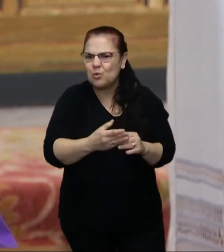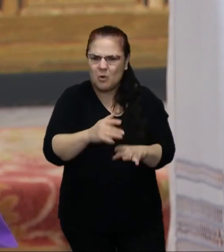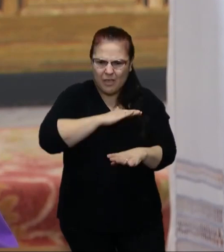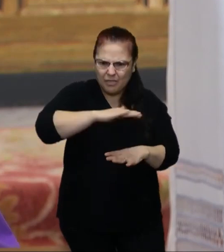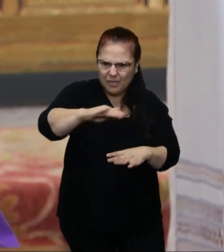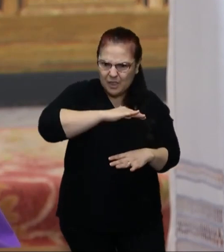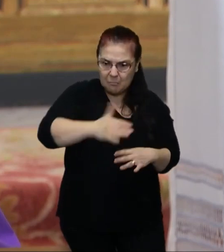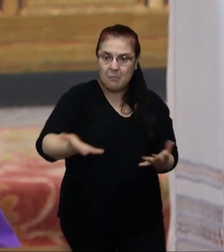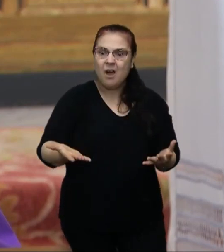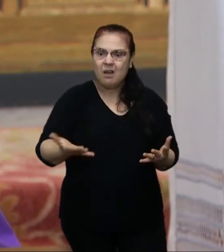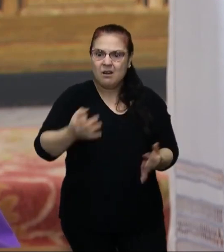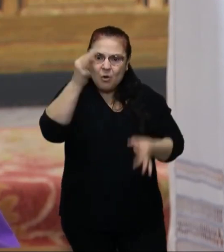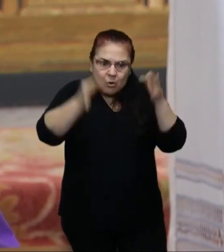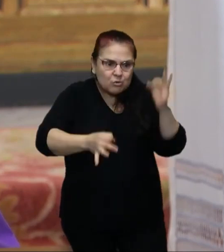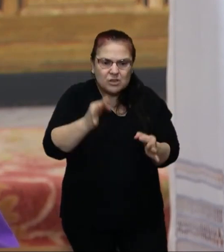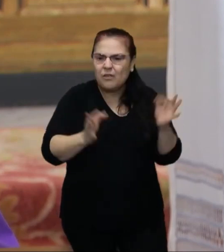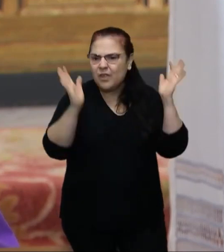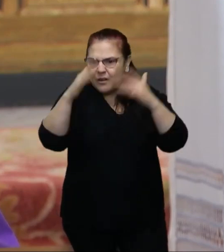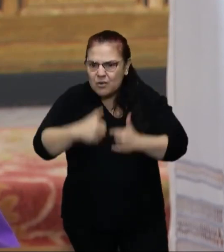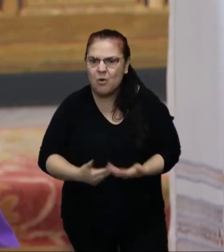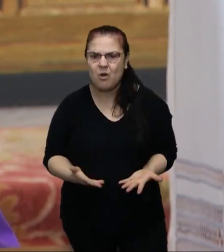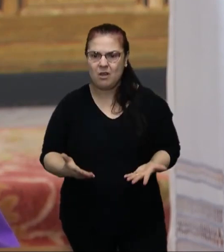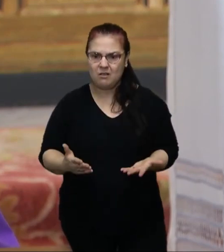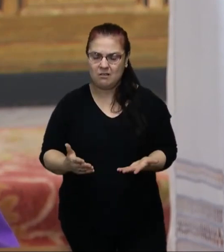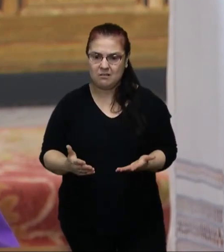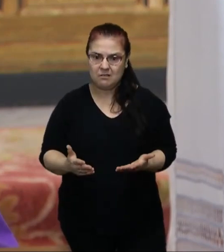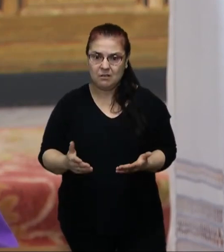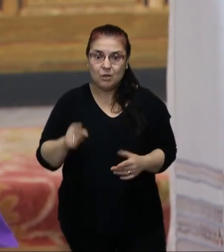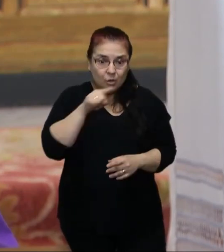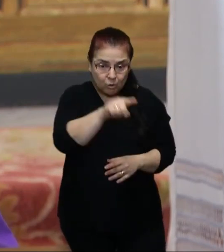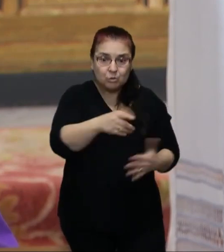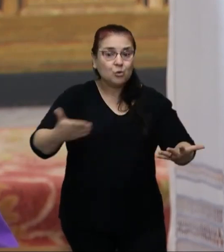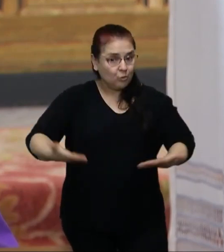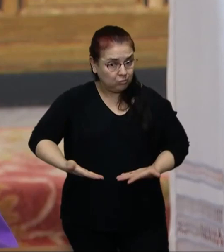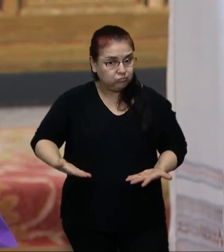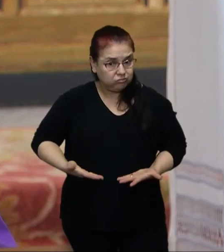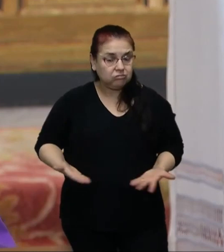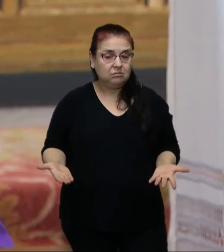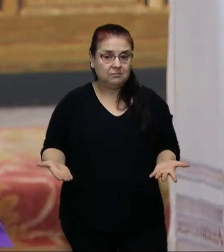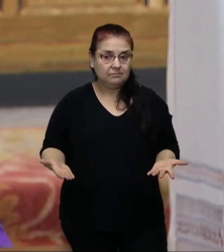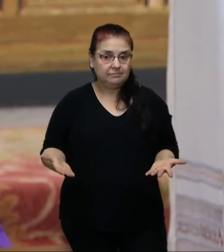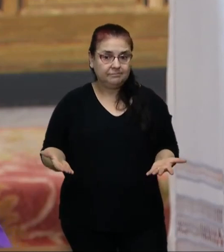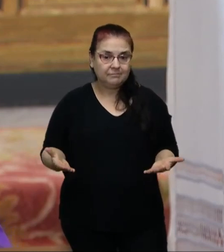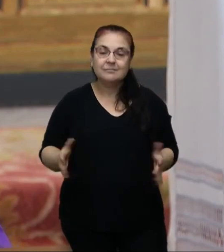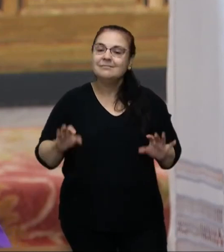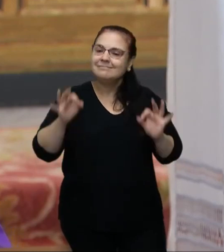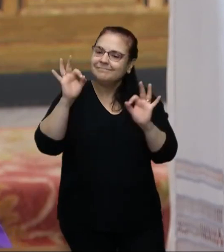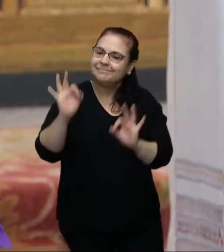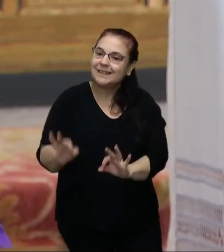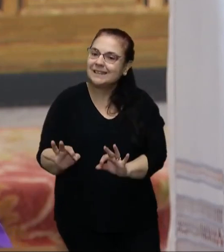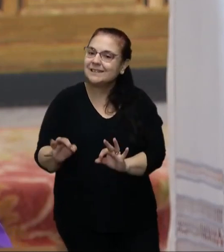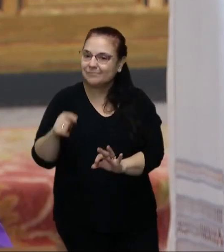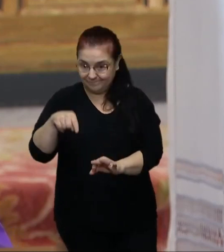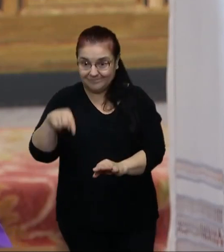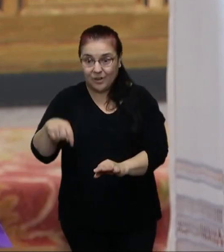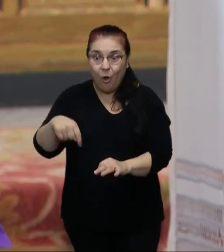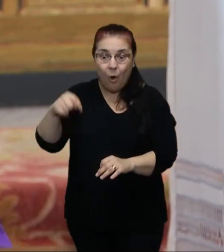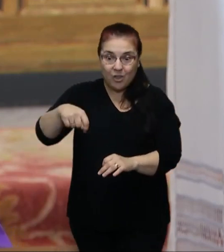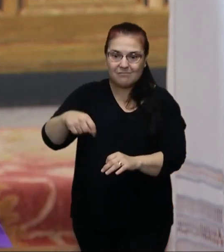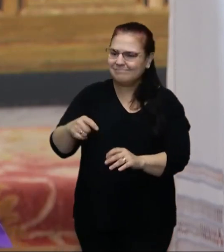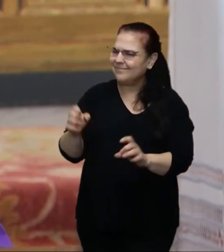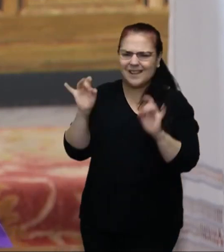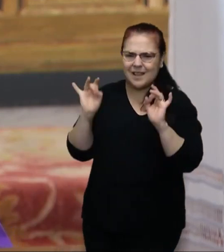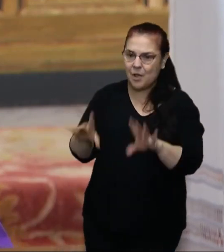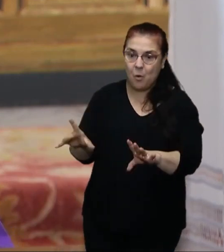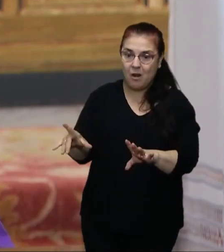estas injusticias con su siervo. Eres tú. Pues aquí lo mismo. Después que